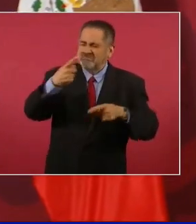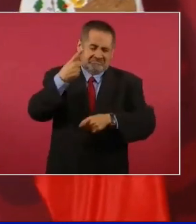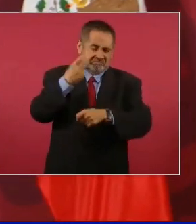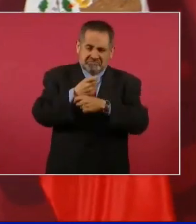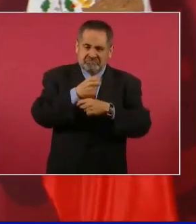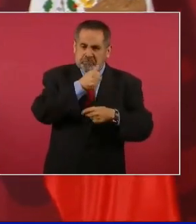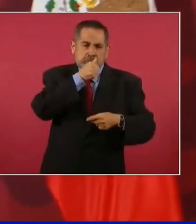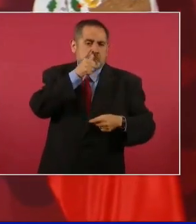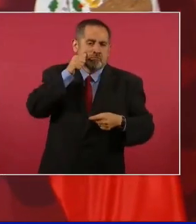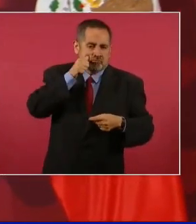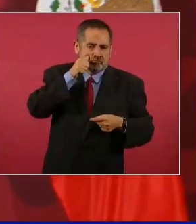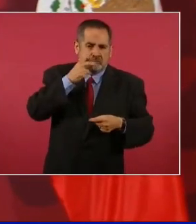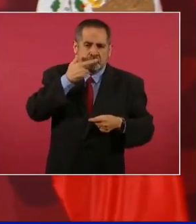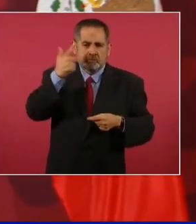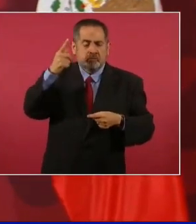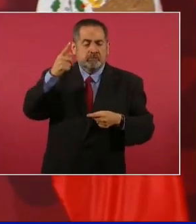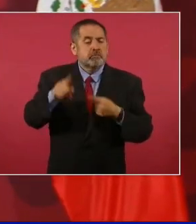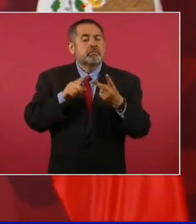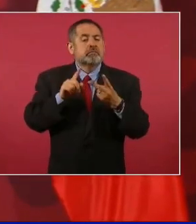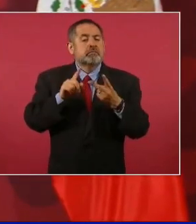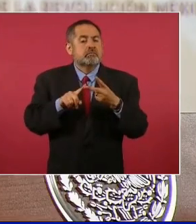todos,